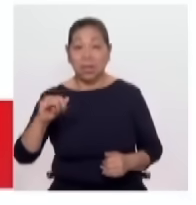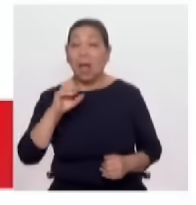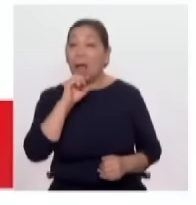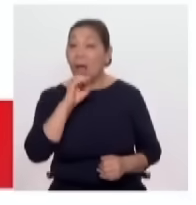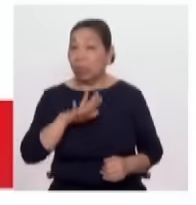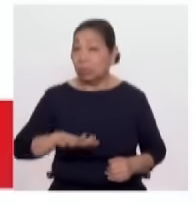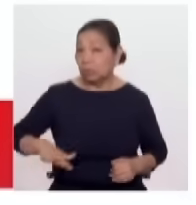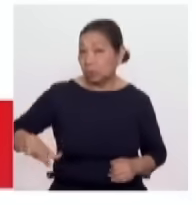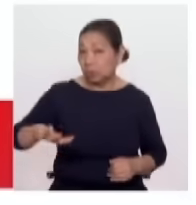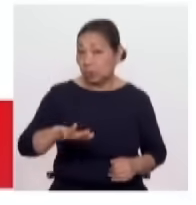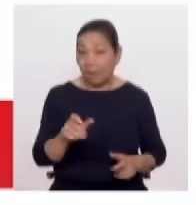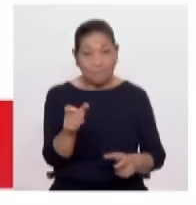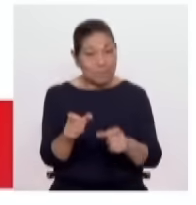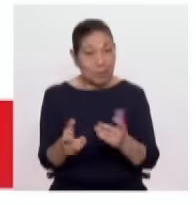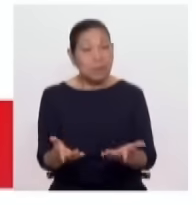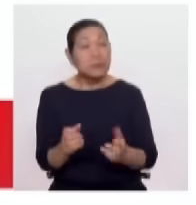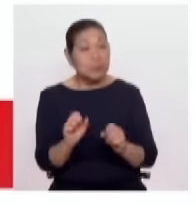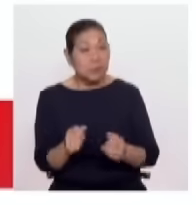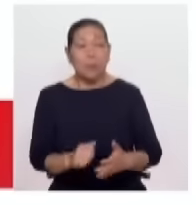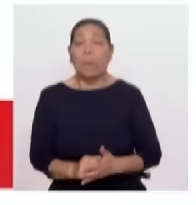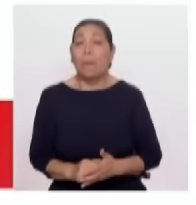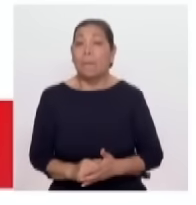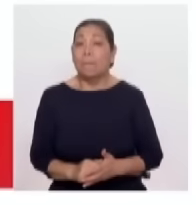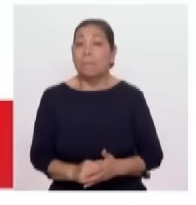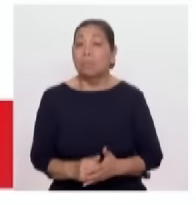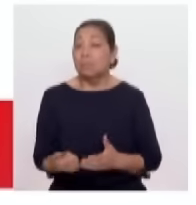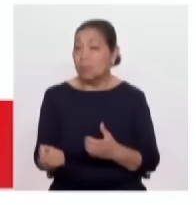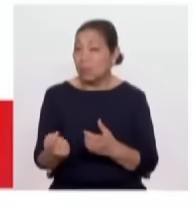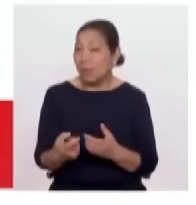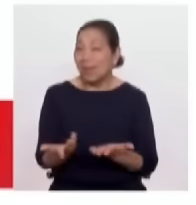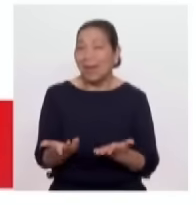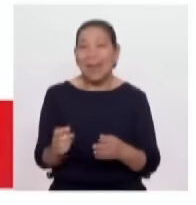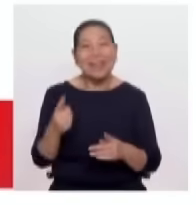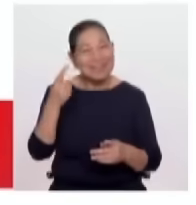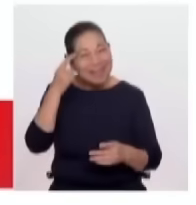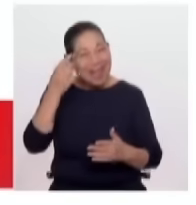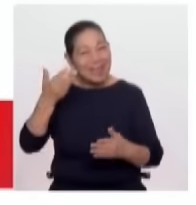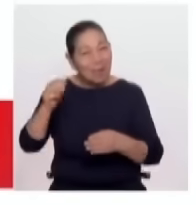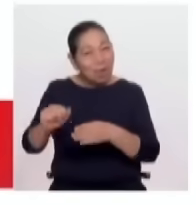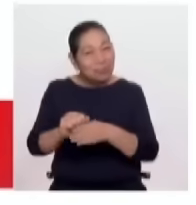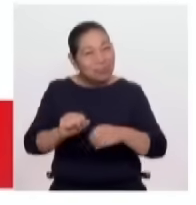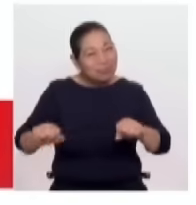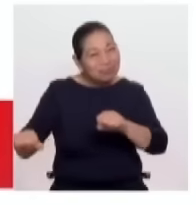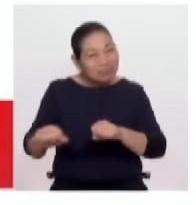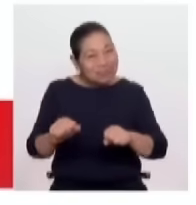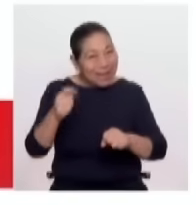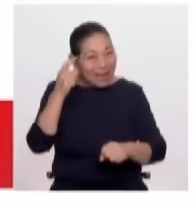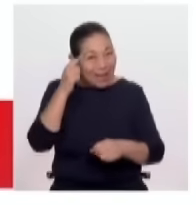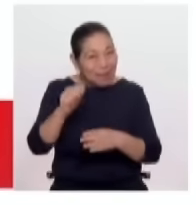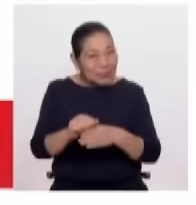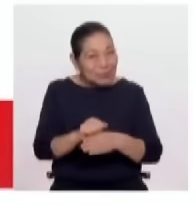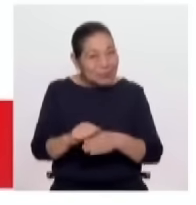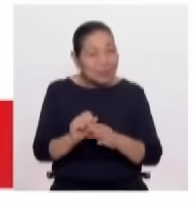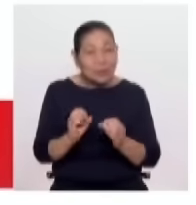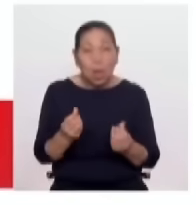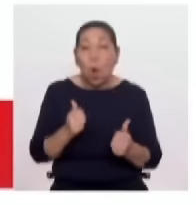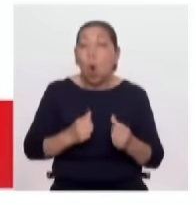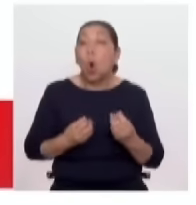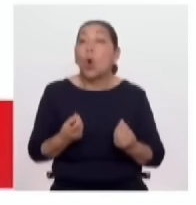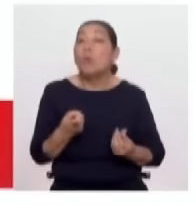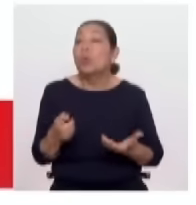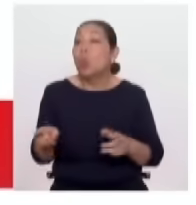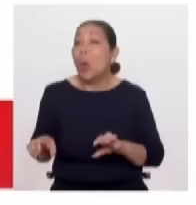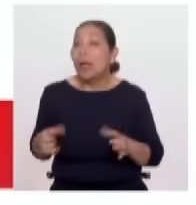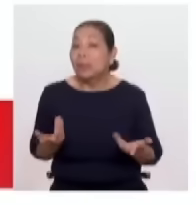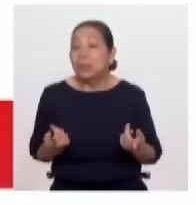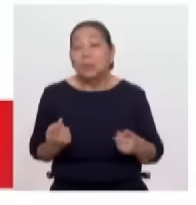el llamado también a la población para que pueda participar en estos simulacros de sismos, precisamente para poder actuar en